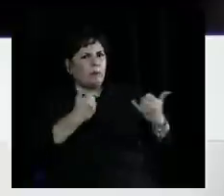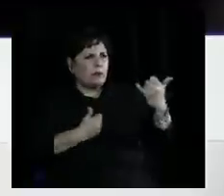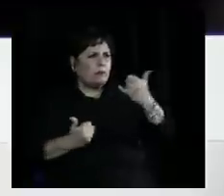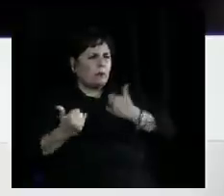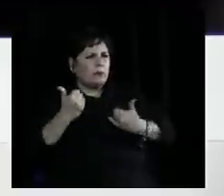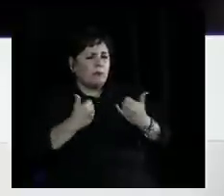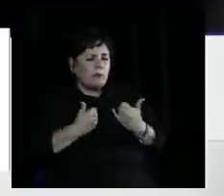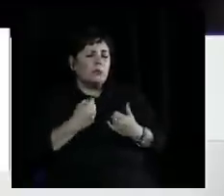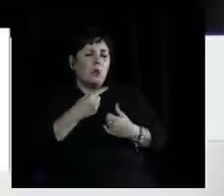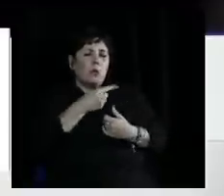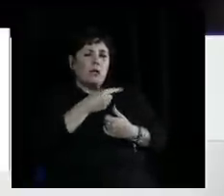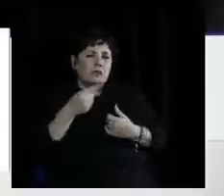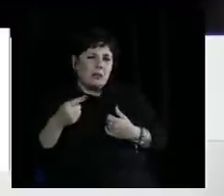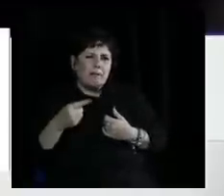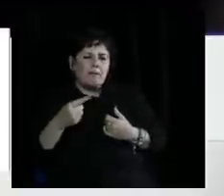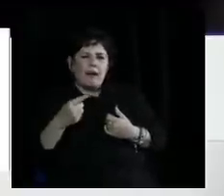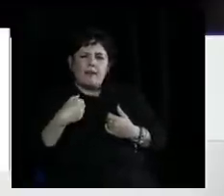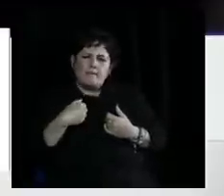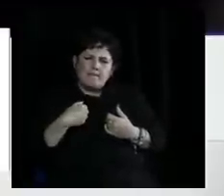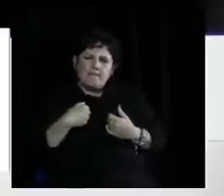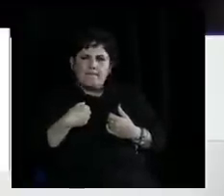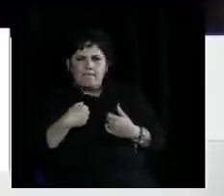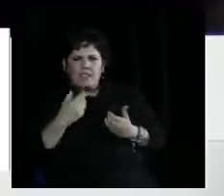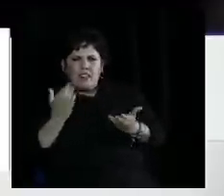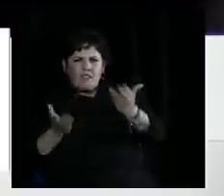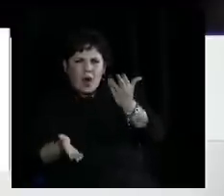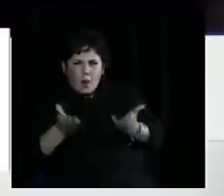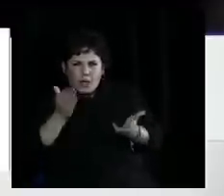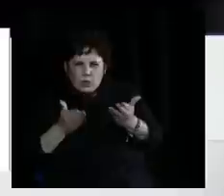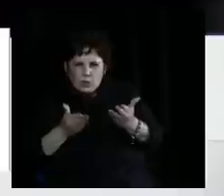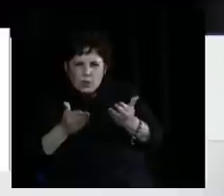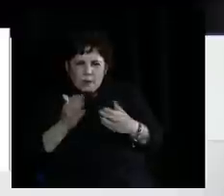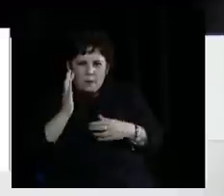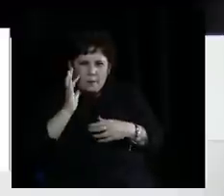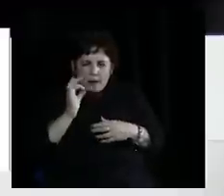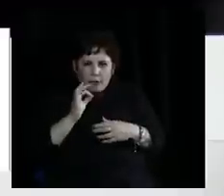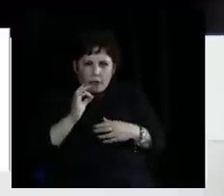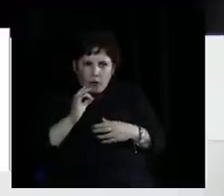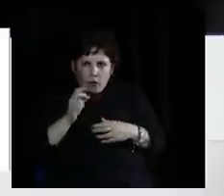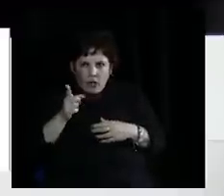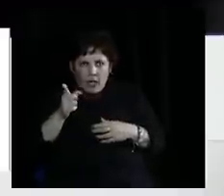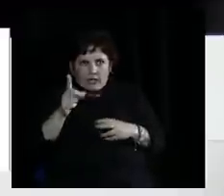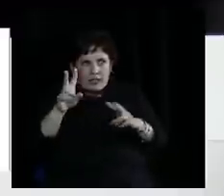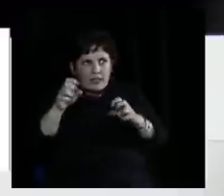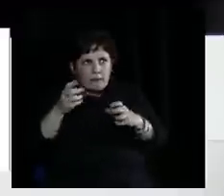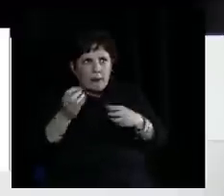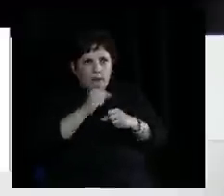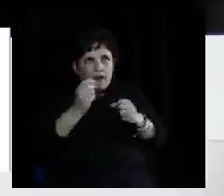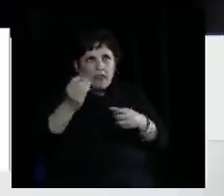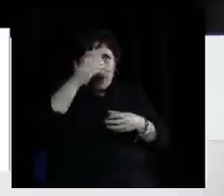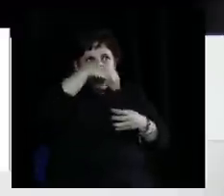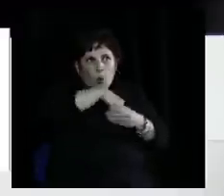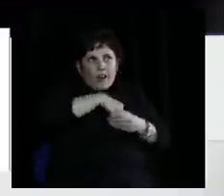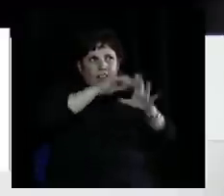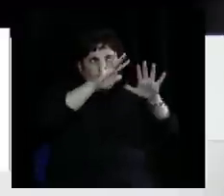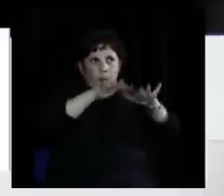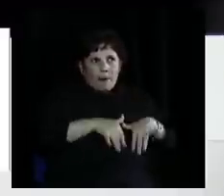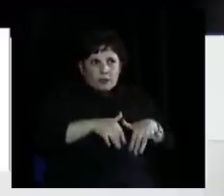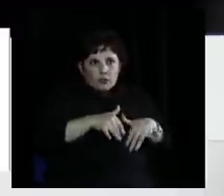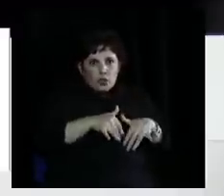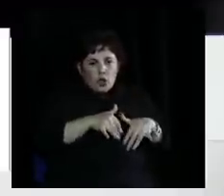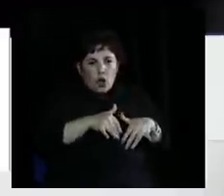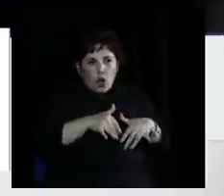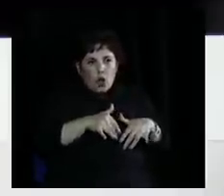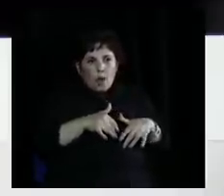Toda esa semana estuvimos evaluando si finalmente era un caso que podíamos incluir en función de la certeza a